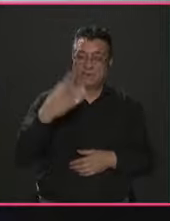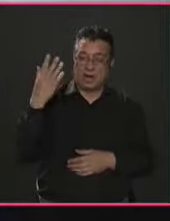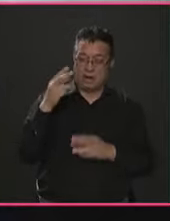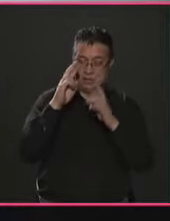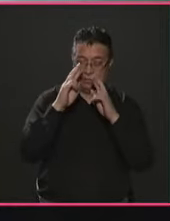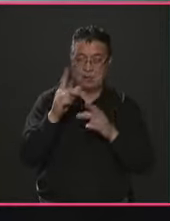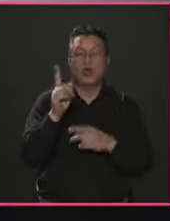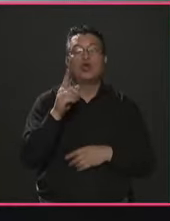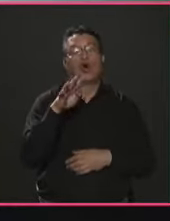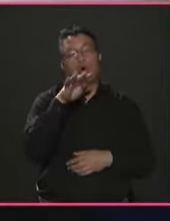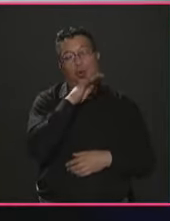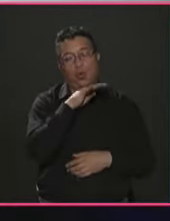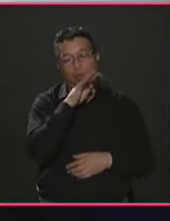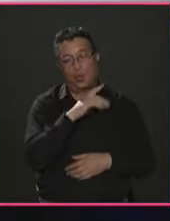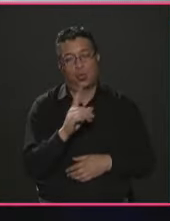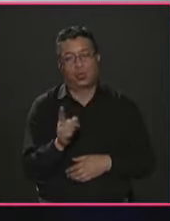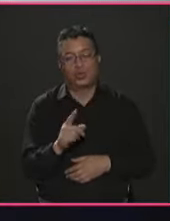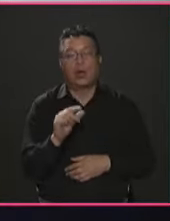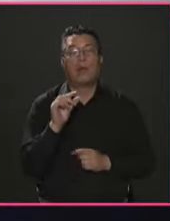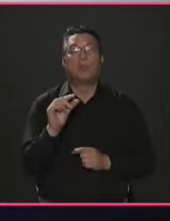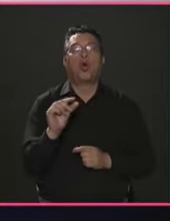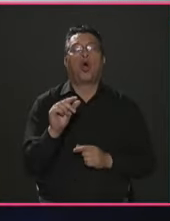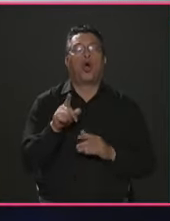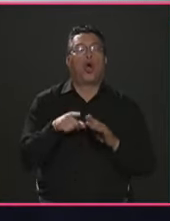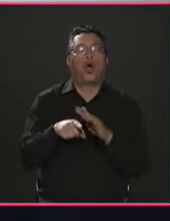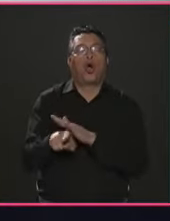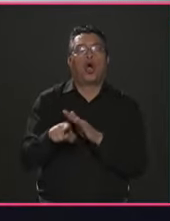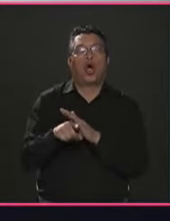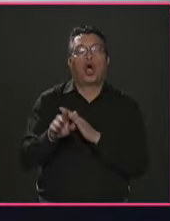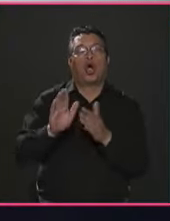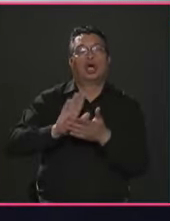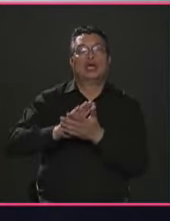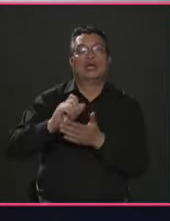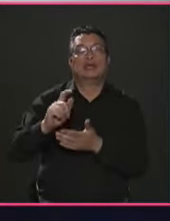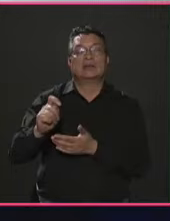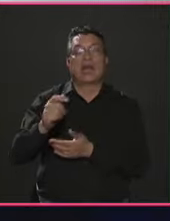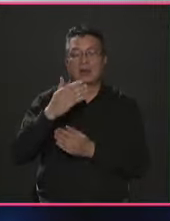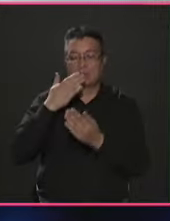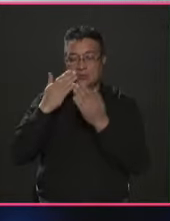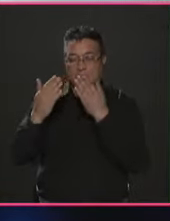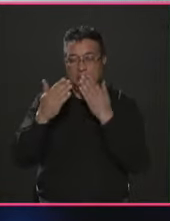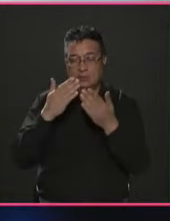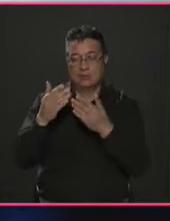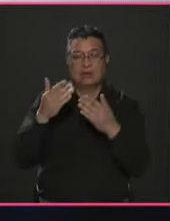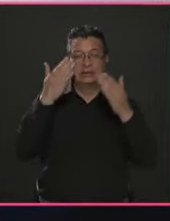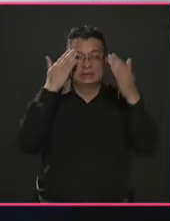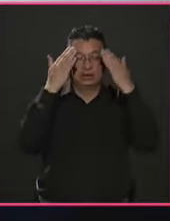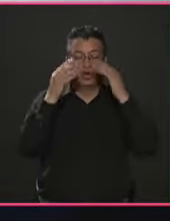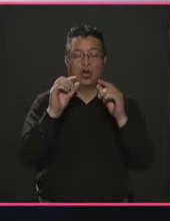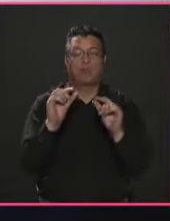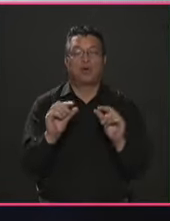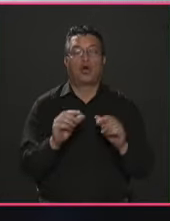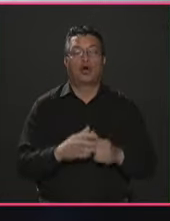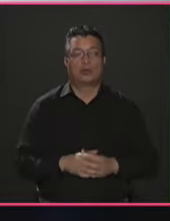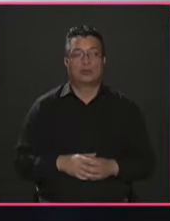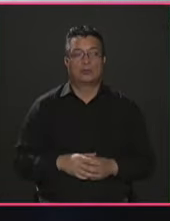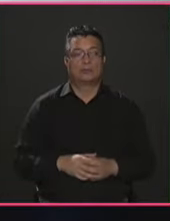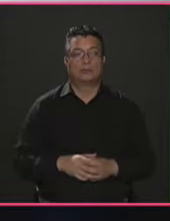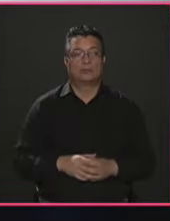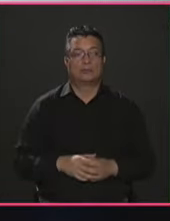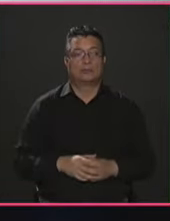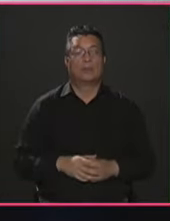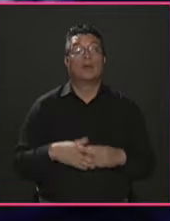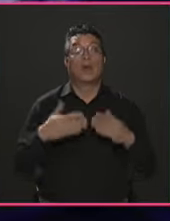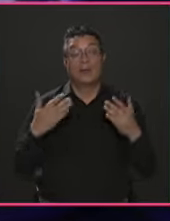no lo usaba muy poquita gente decidió hacer una atención por chat con psicólogo